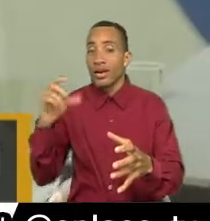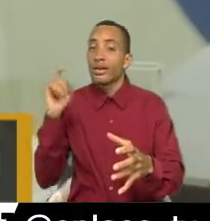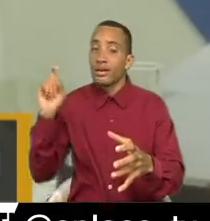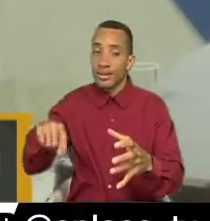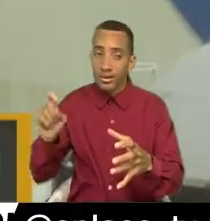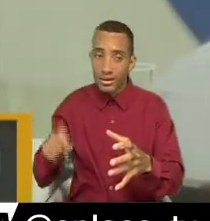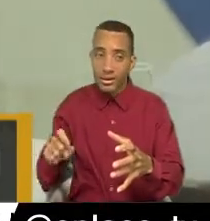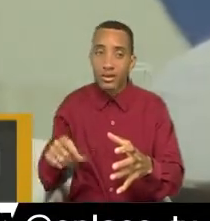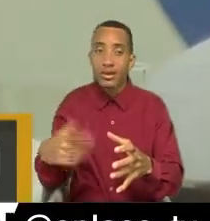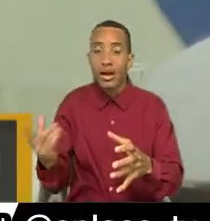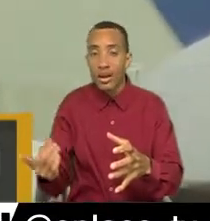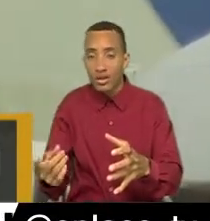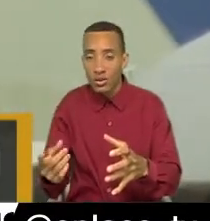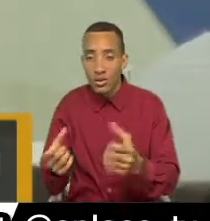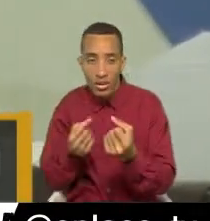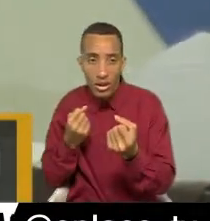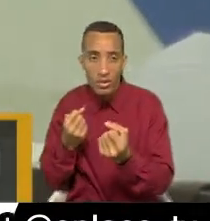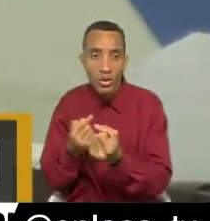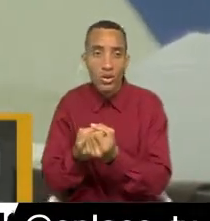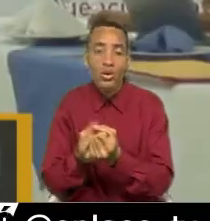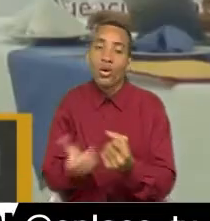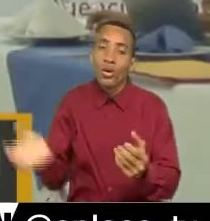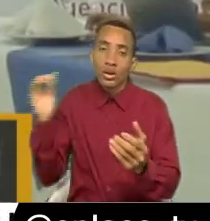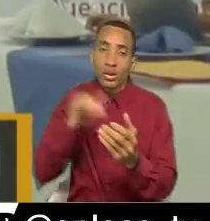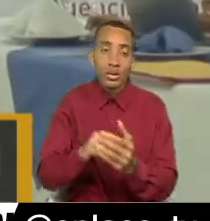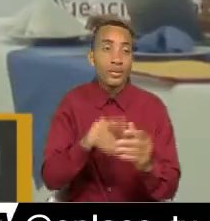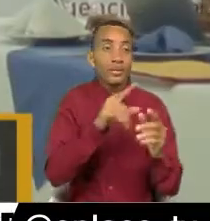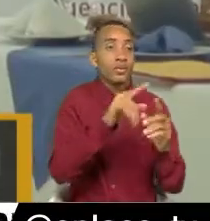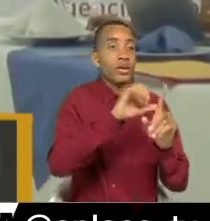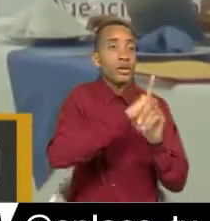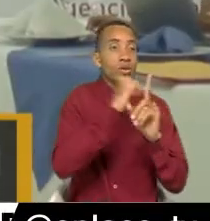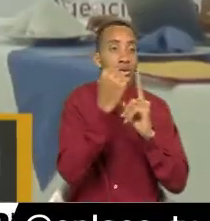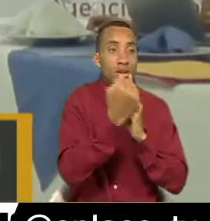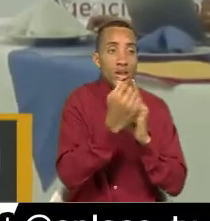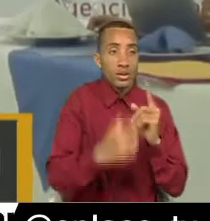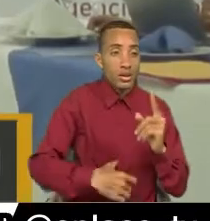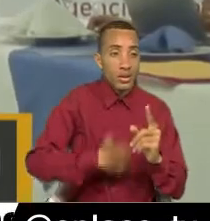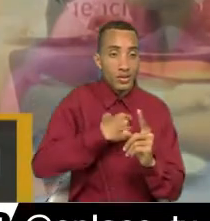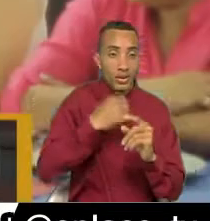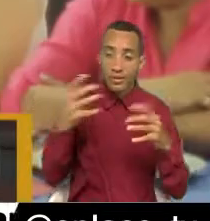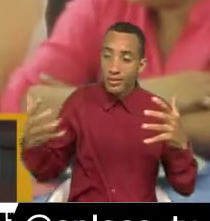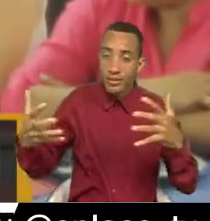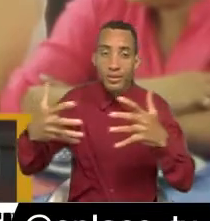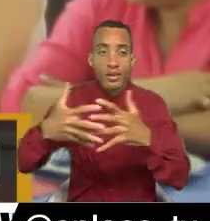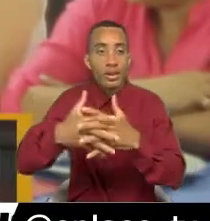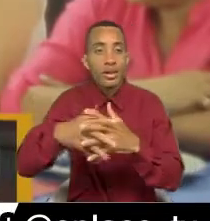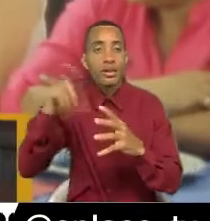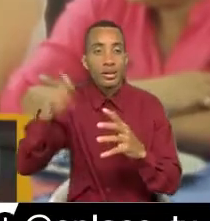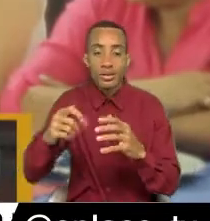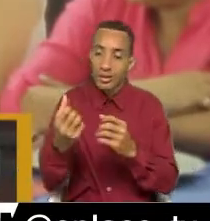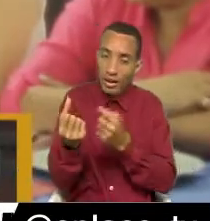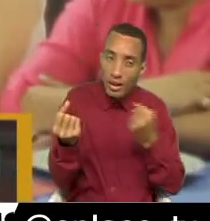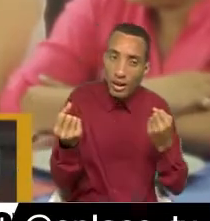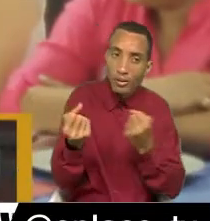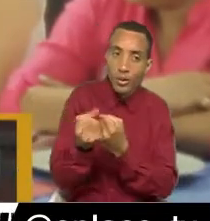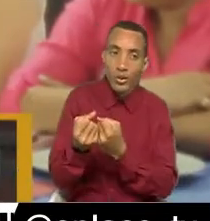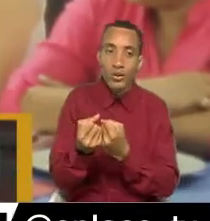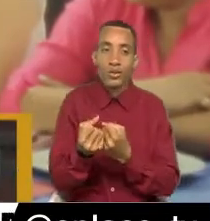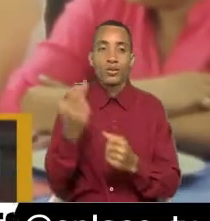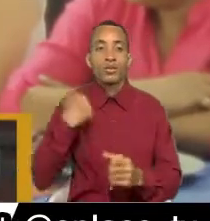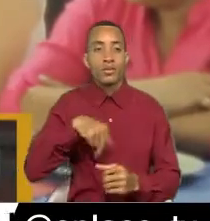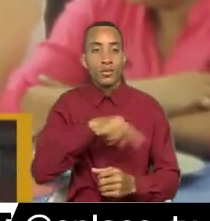que para poder entrar nuevamente a la sociedad civil requiere de nuestro apoyo. Venimos